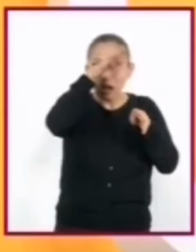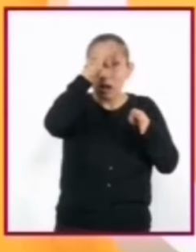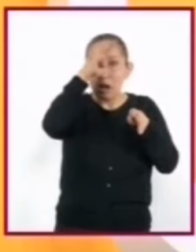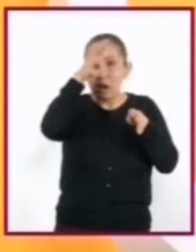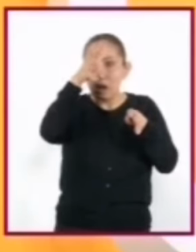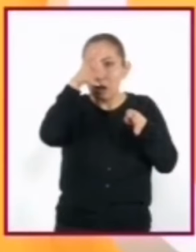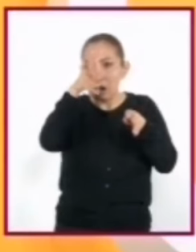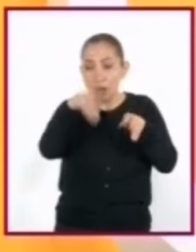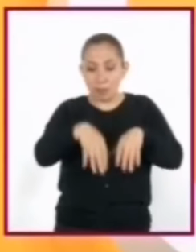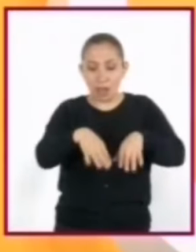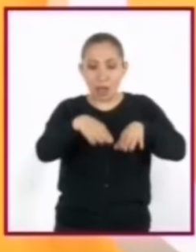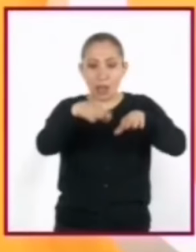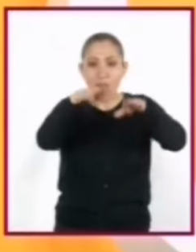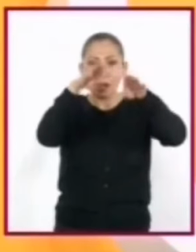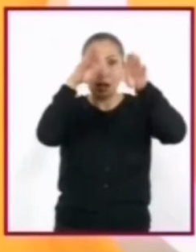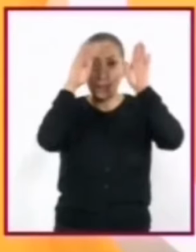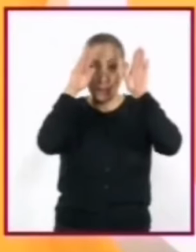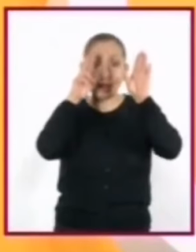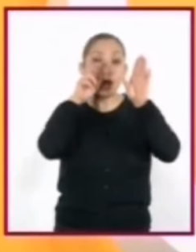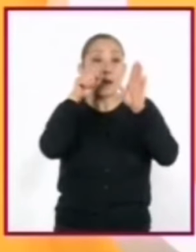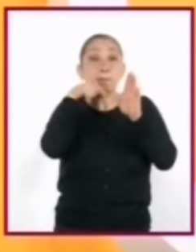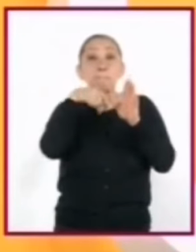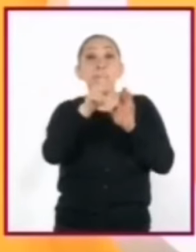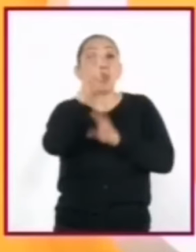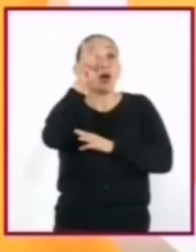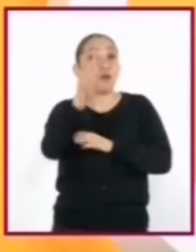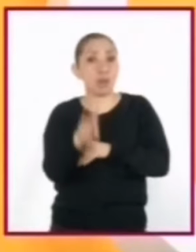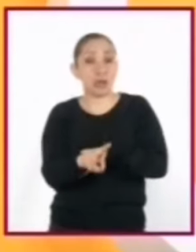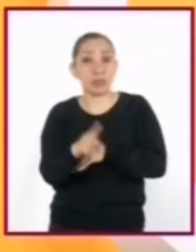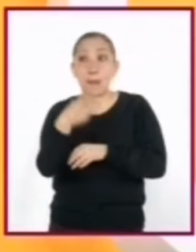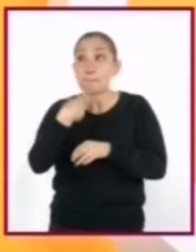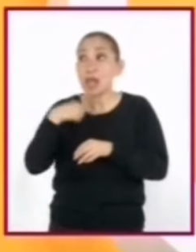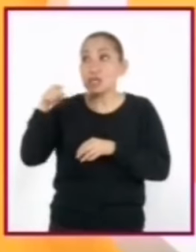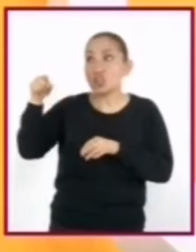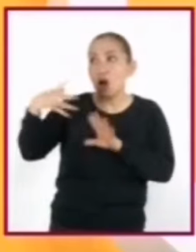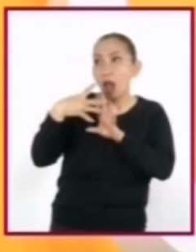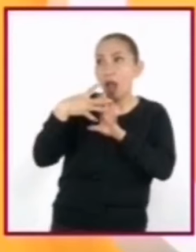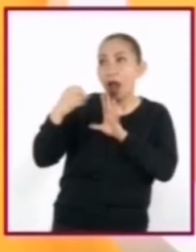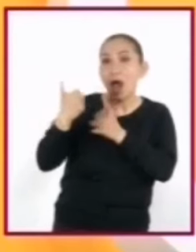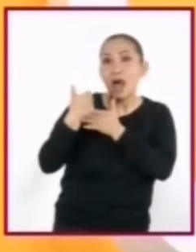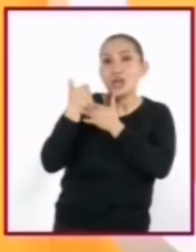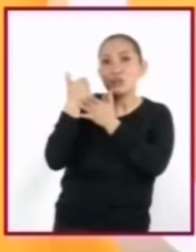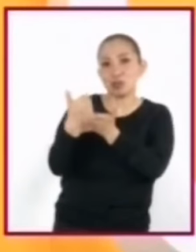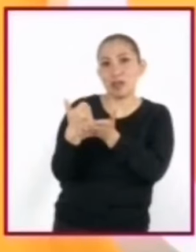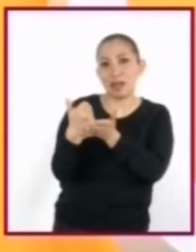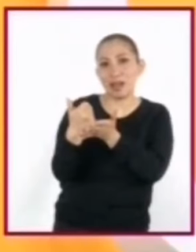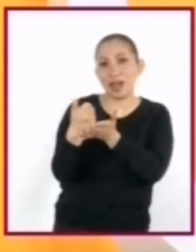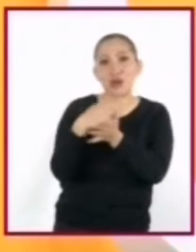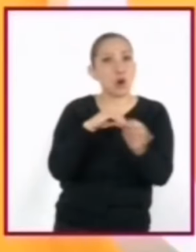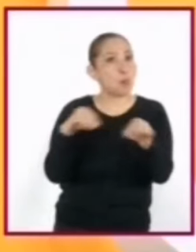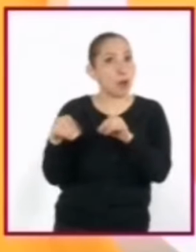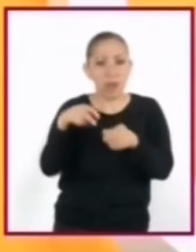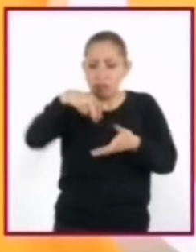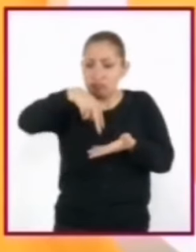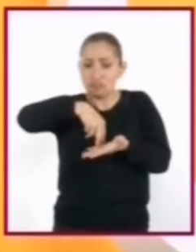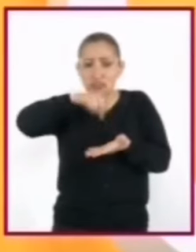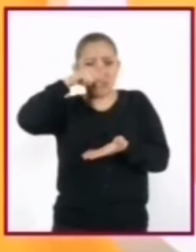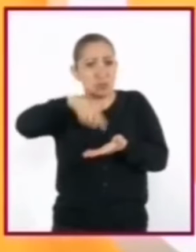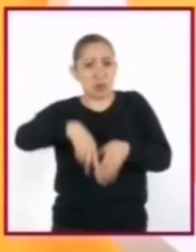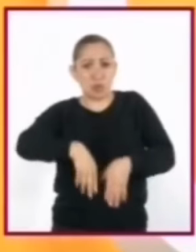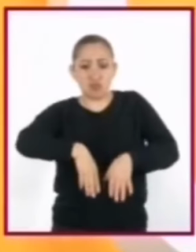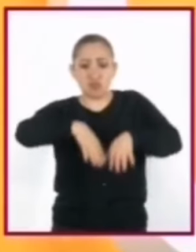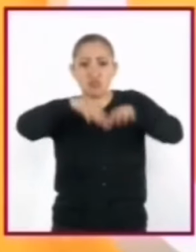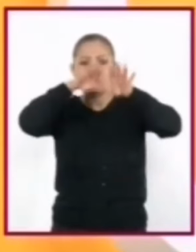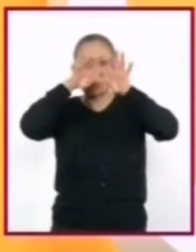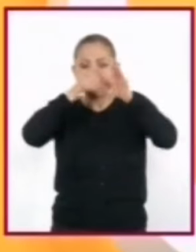al elevar tus brazos. Pero en realidad la gente es el medio, ya que no se mueve de sus